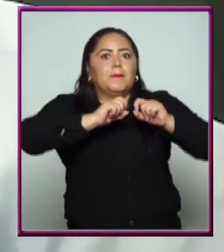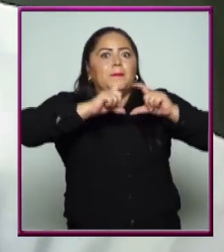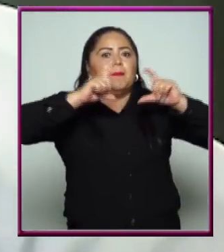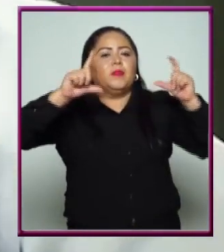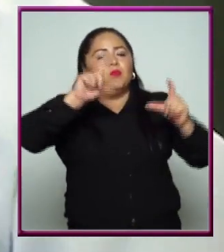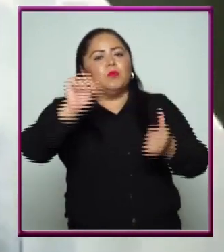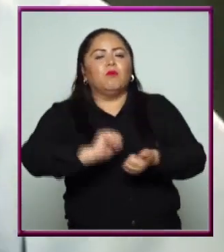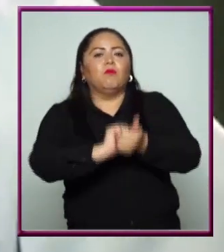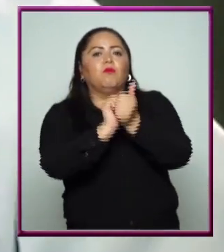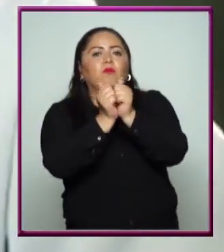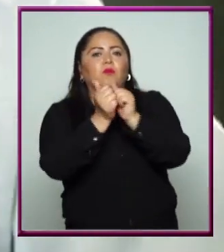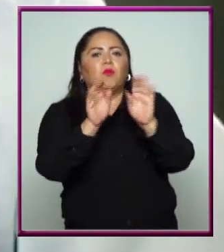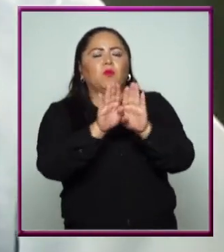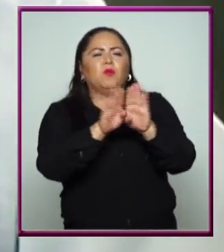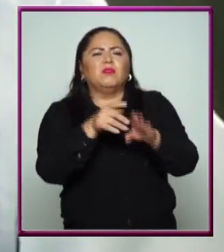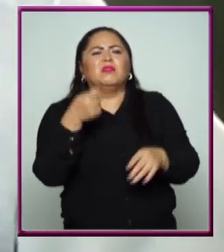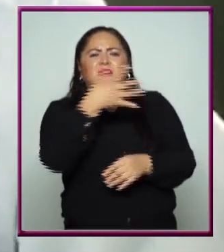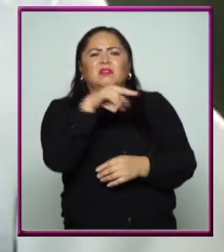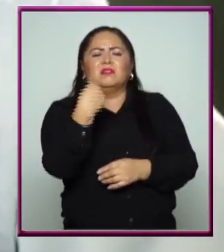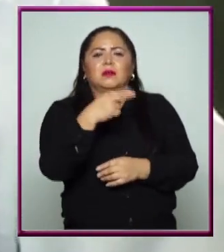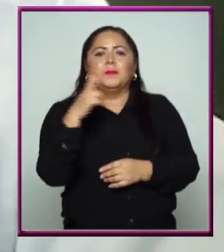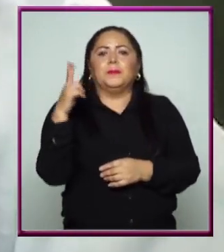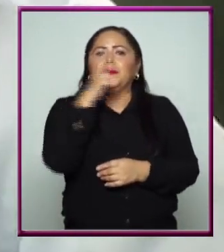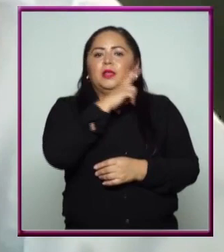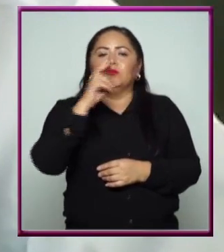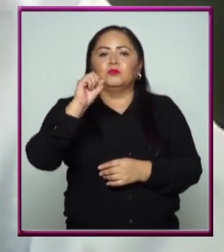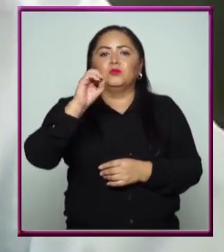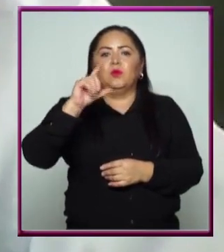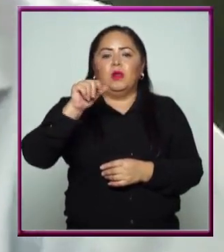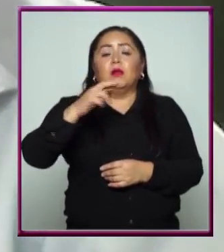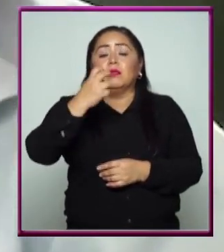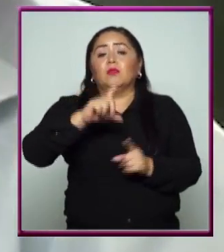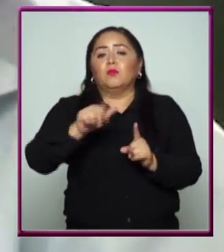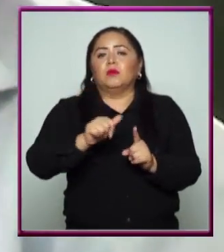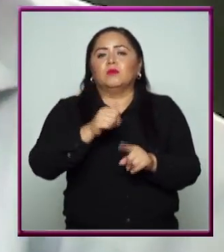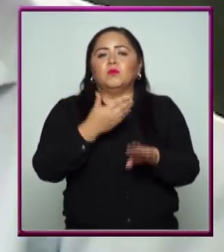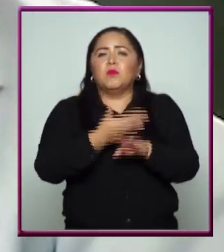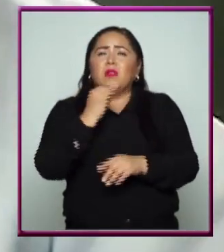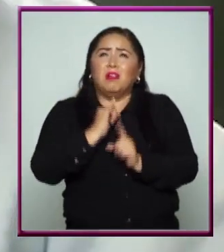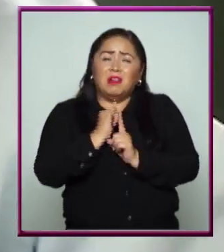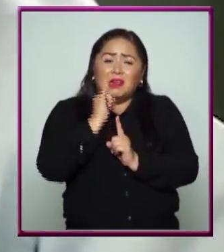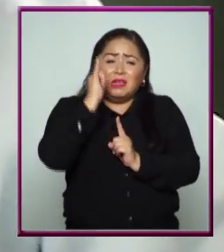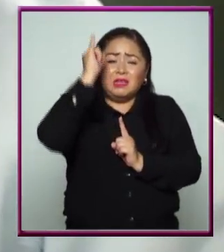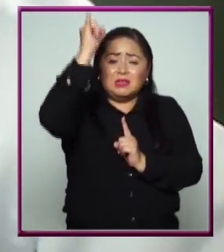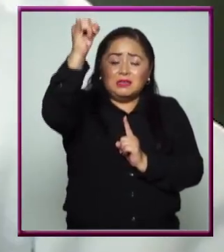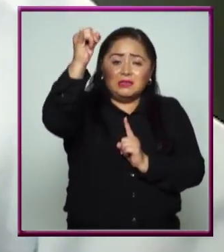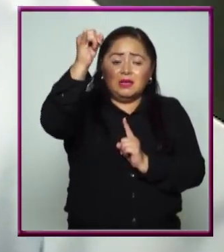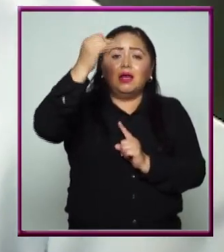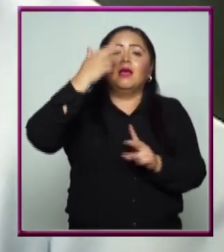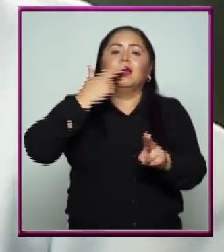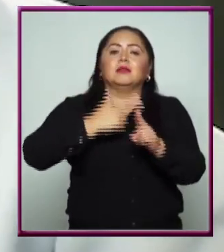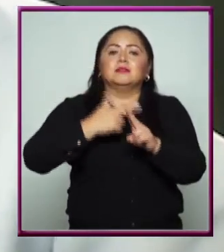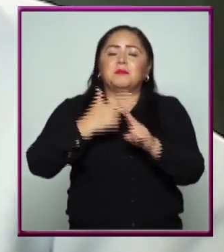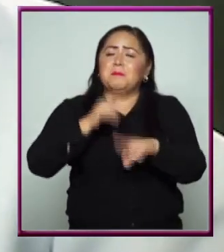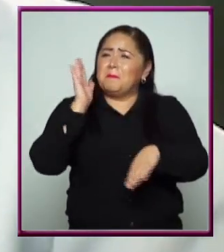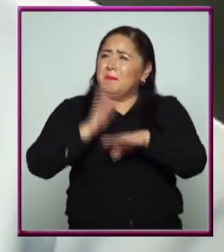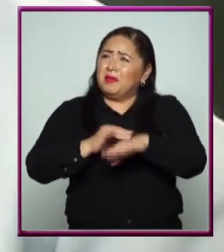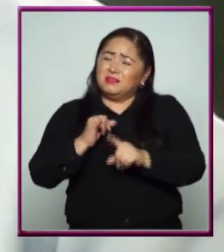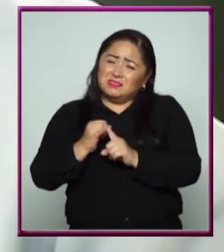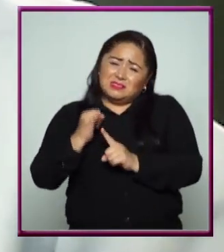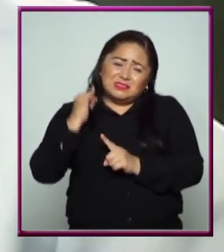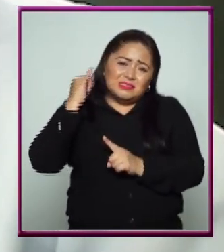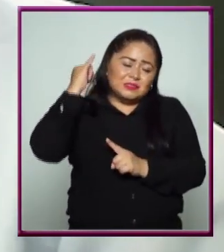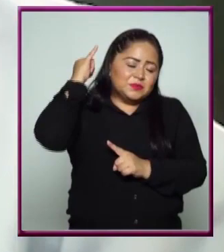y se forma un fenómeno que se llama el viento solar, que llega muy, muy lejos, llega hasta más allá de